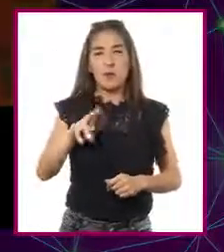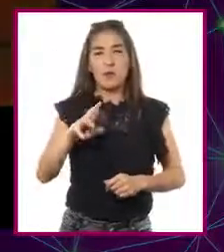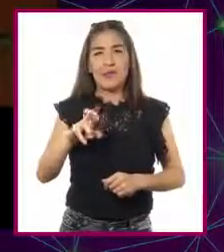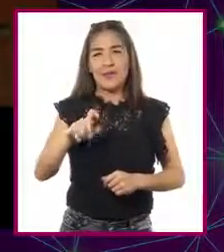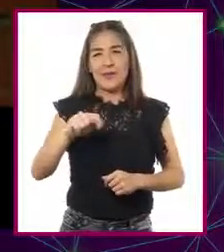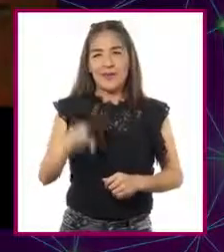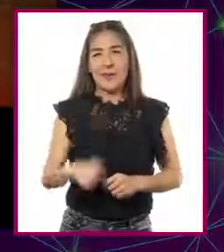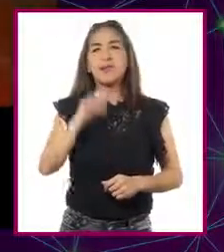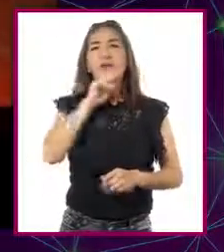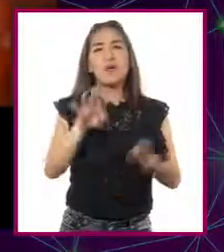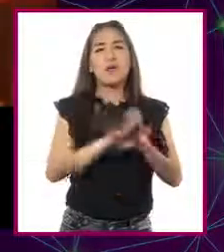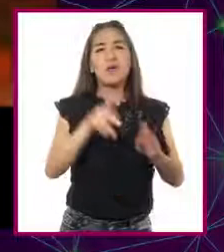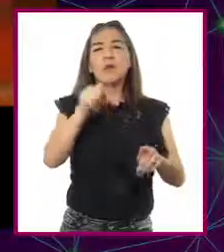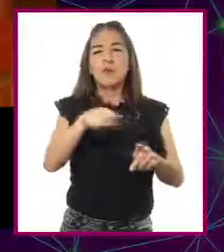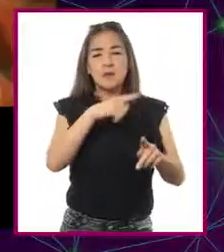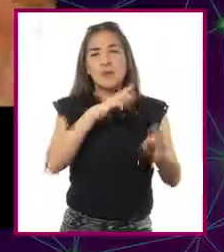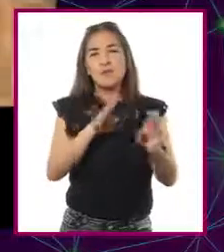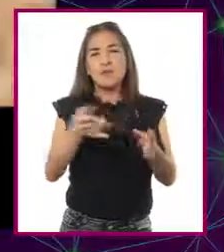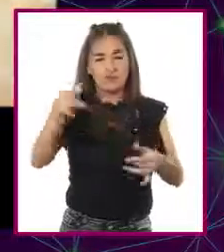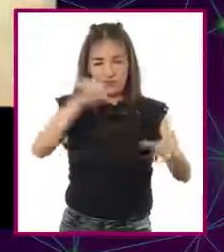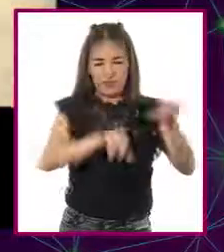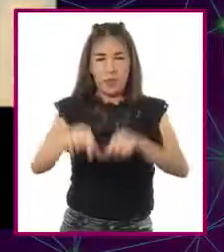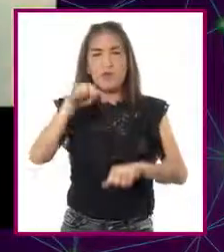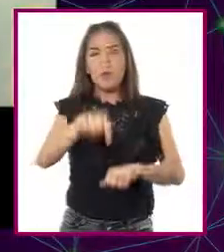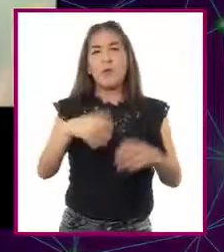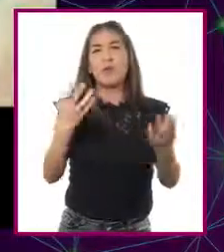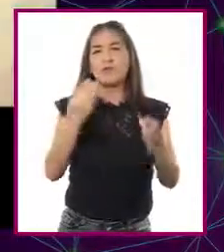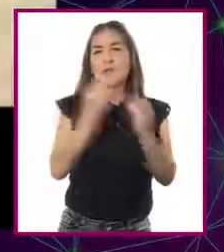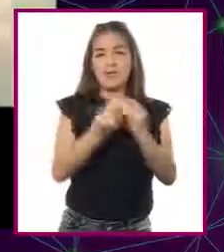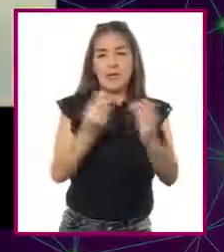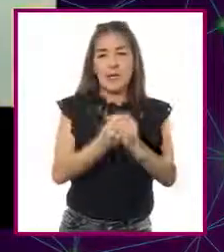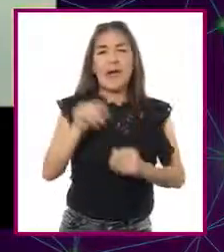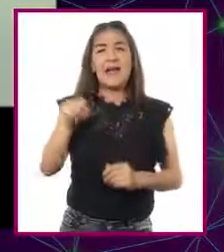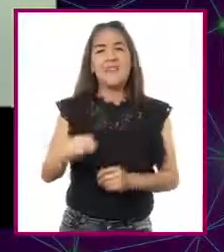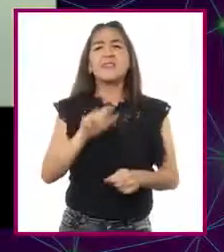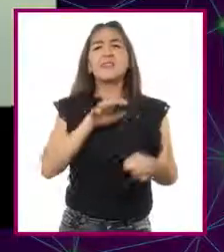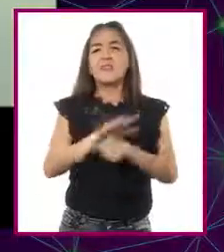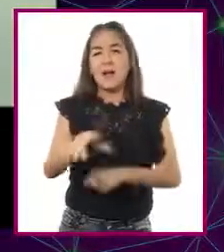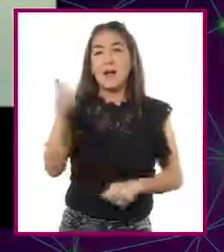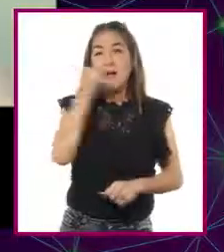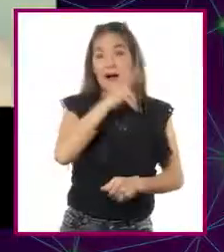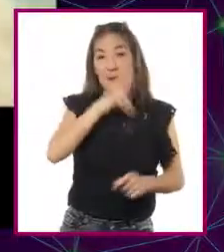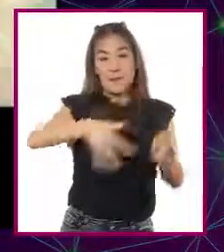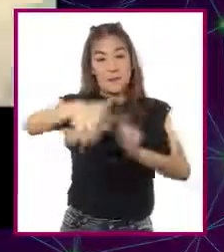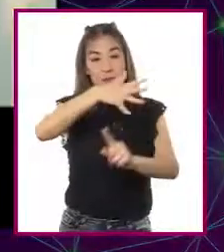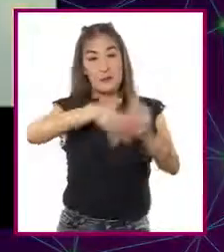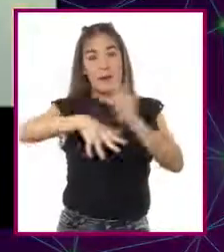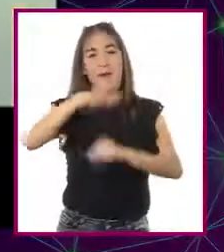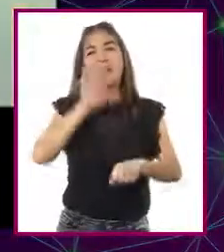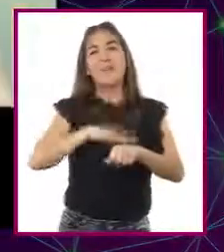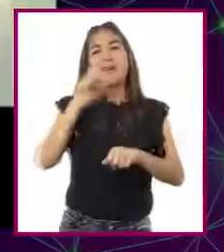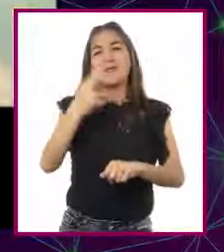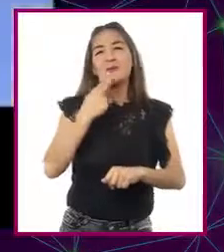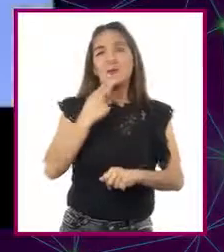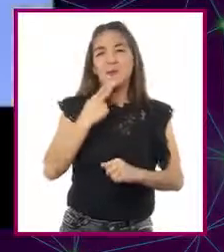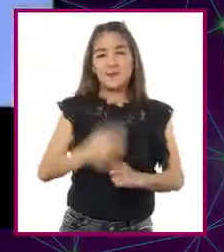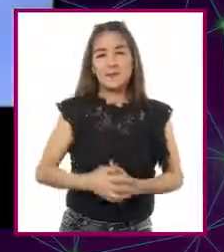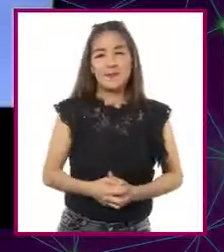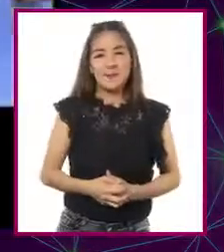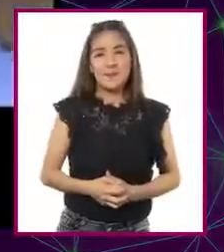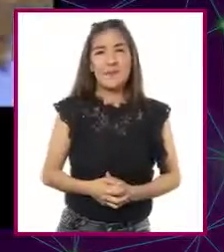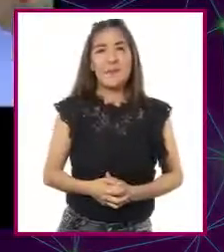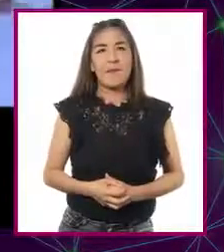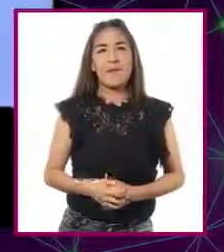bien con una mezcla de sustancias que lo contengan. De entre estas mezclas, el aire atmosférico es la más usual.